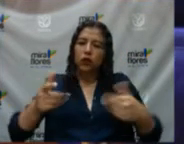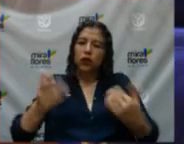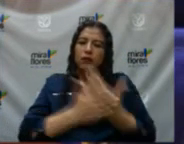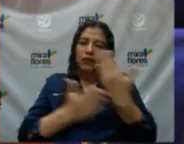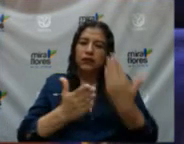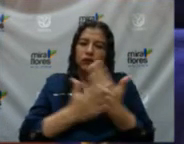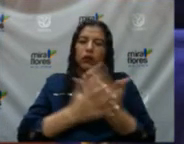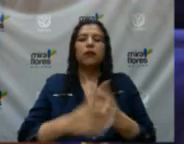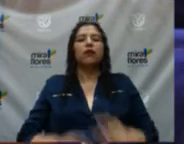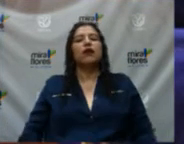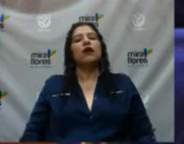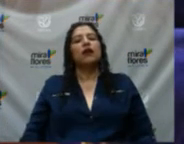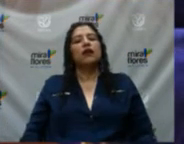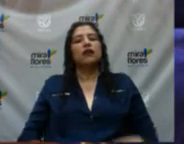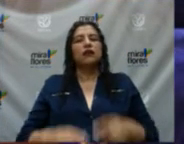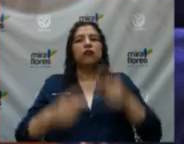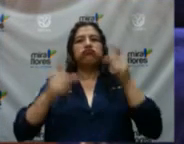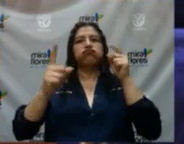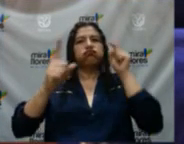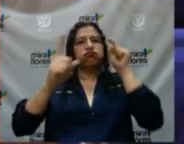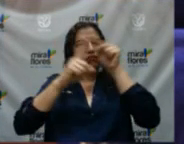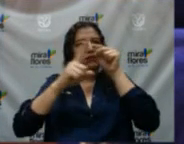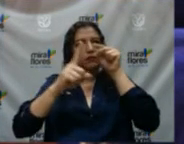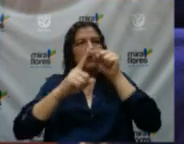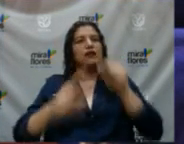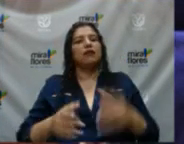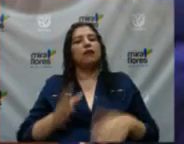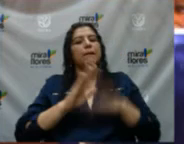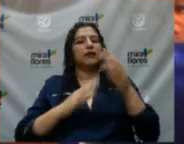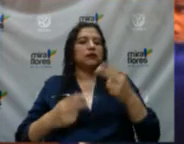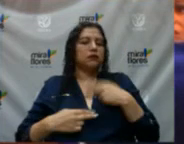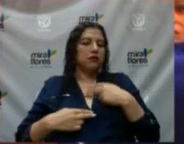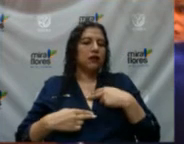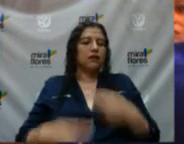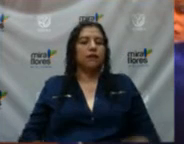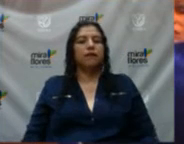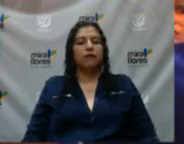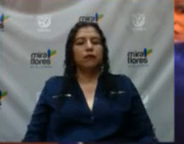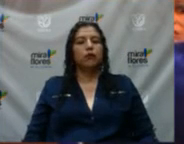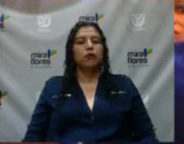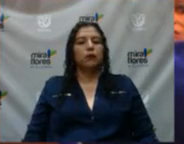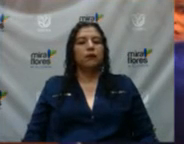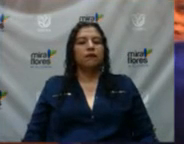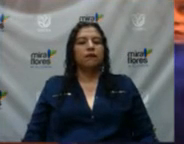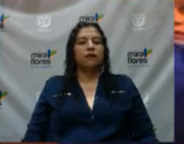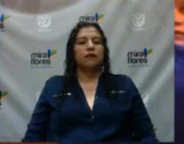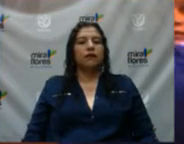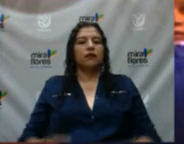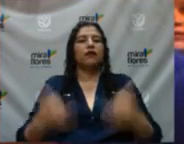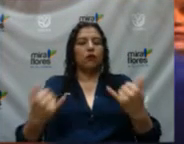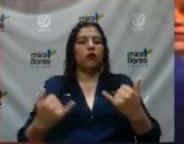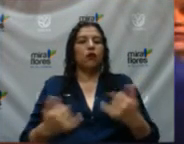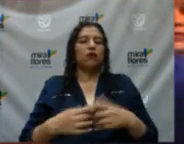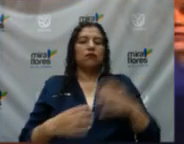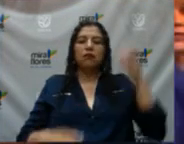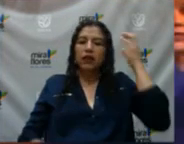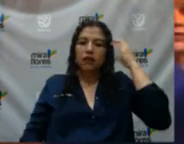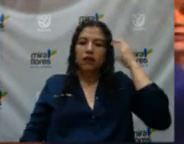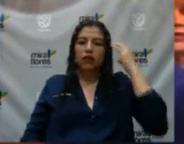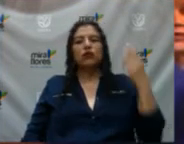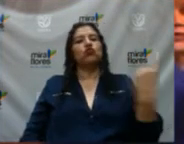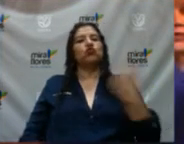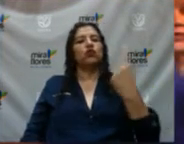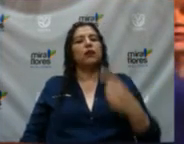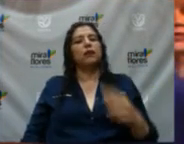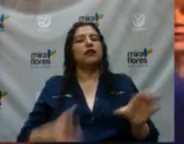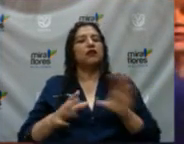Miraflores desde una perspectiva cada vez más humana. Hoy, nuestro distrito no solo se ha